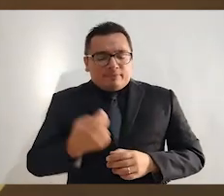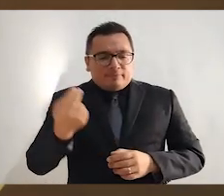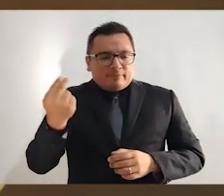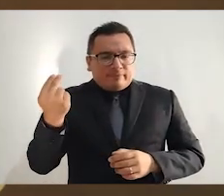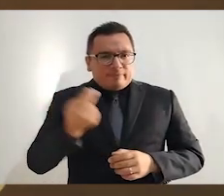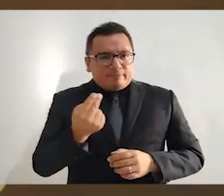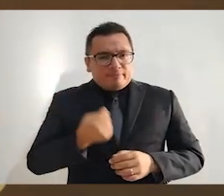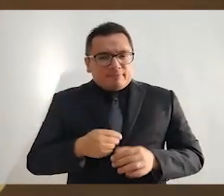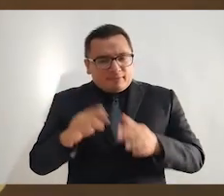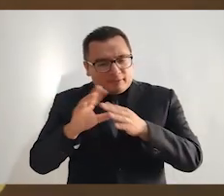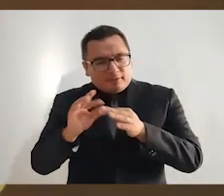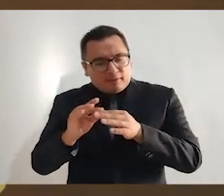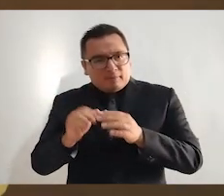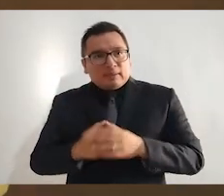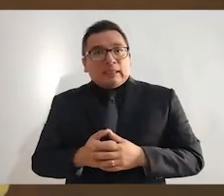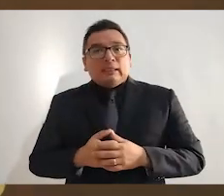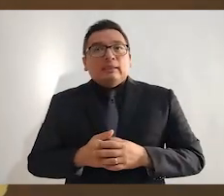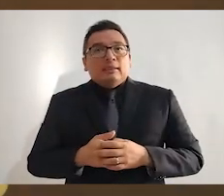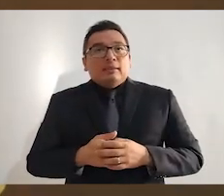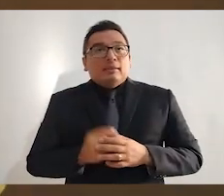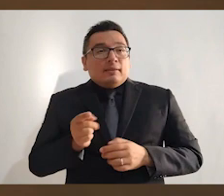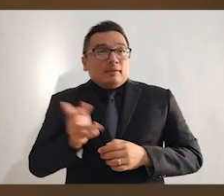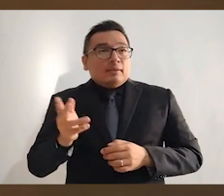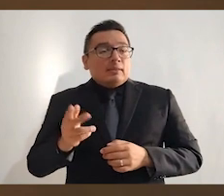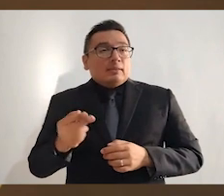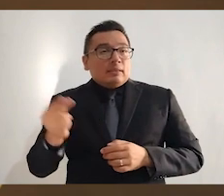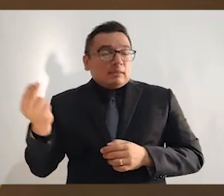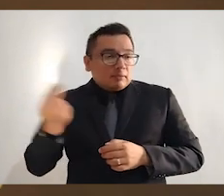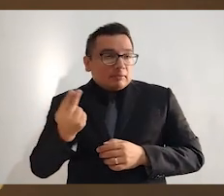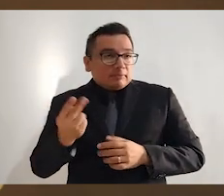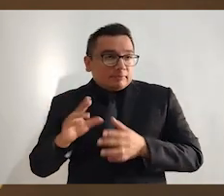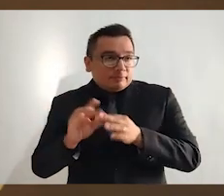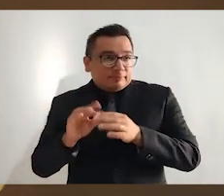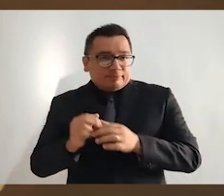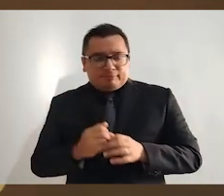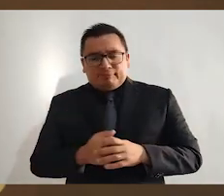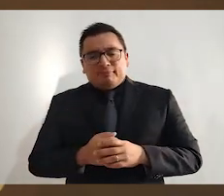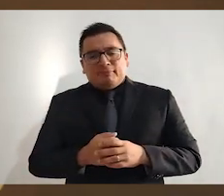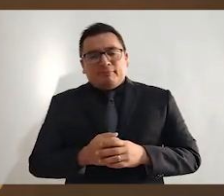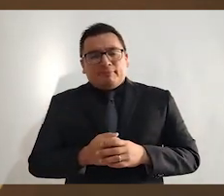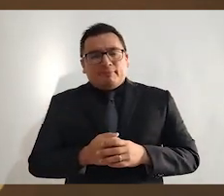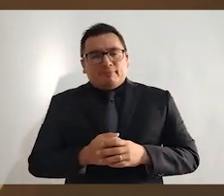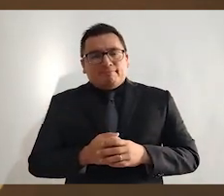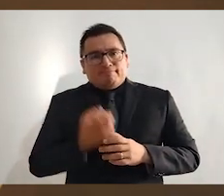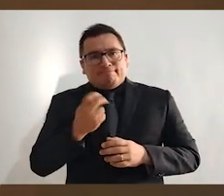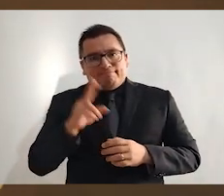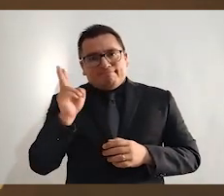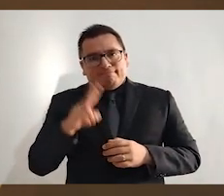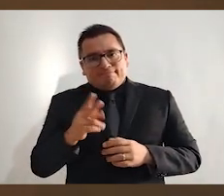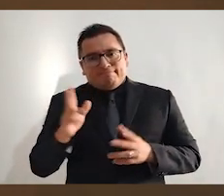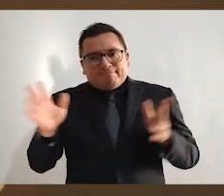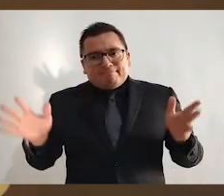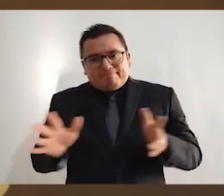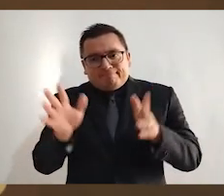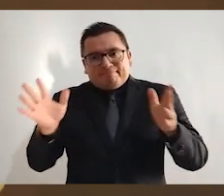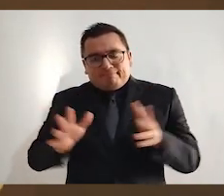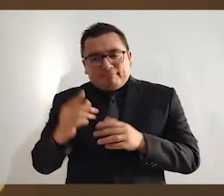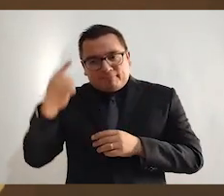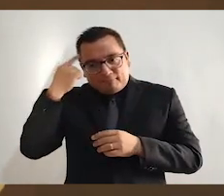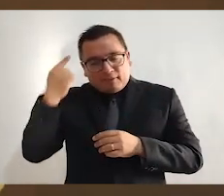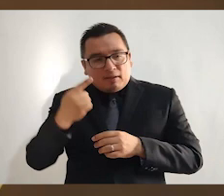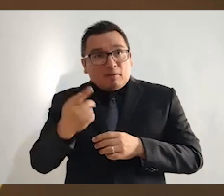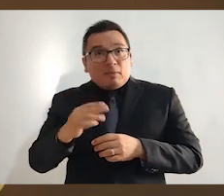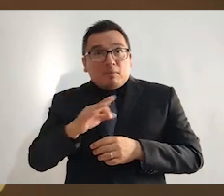tenerla de estos chicos que tengan el alcance a ella y pues sí, motivarlos a